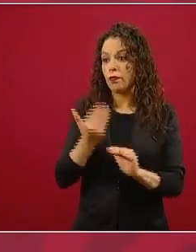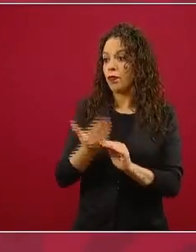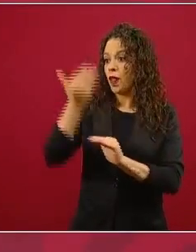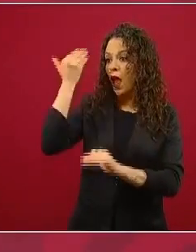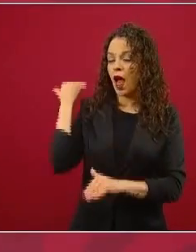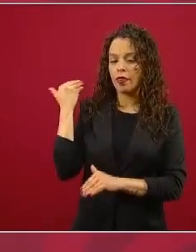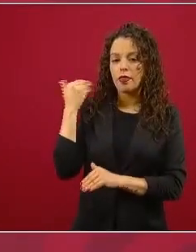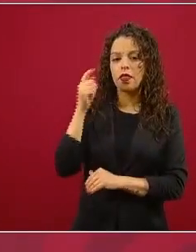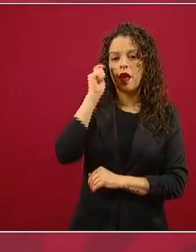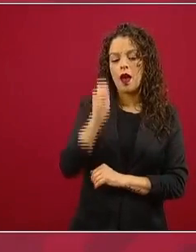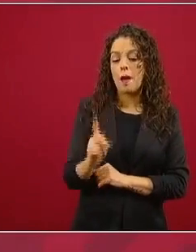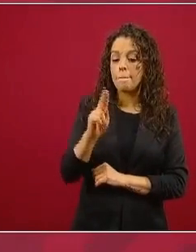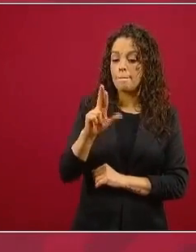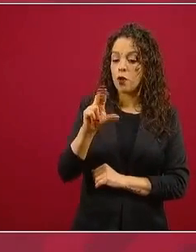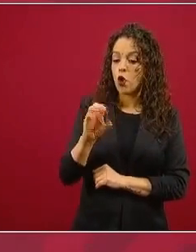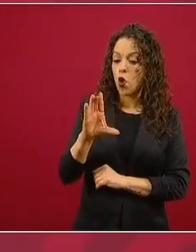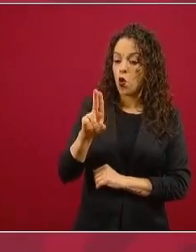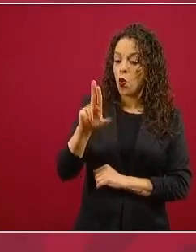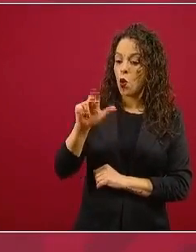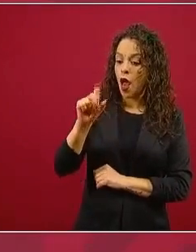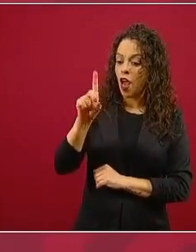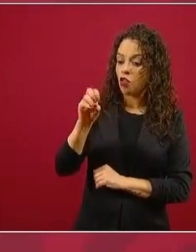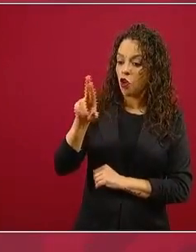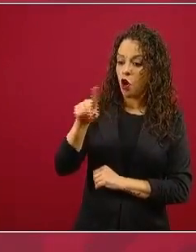procurador, dependía del presidente.